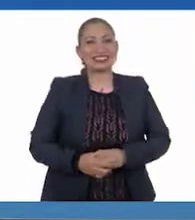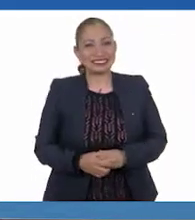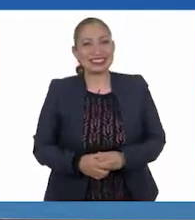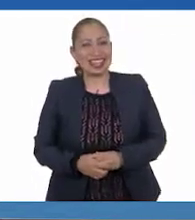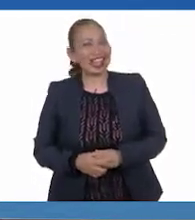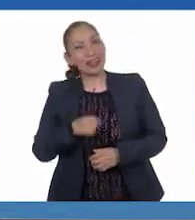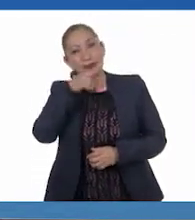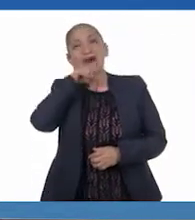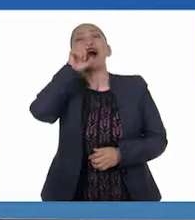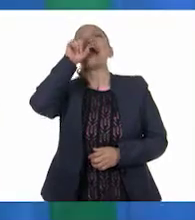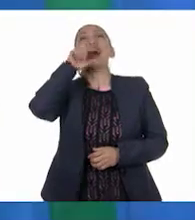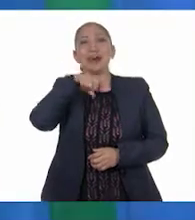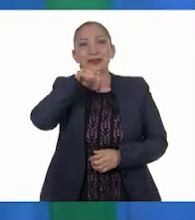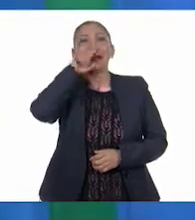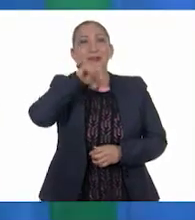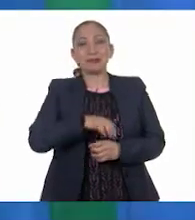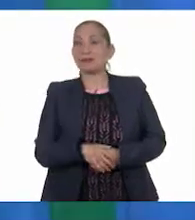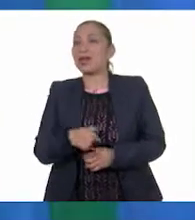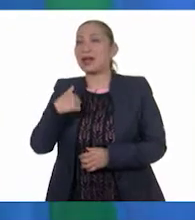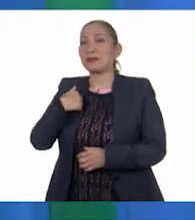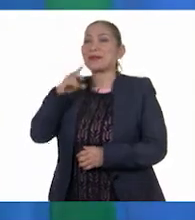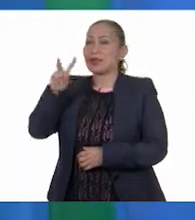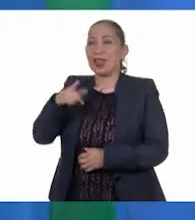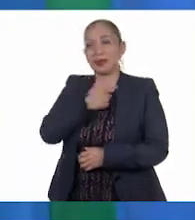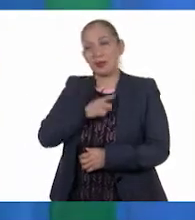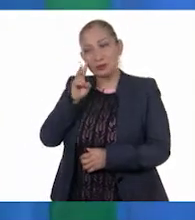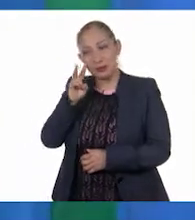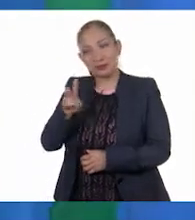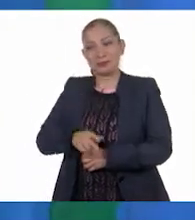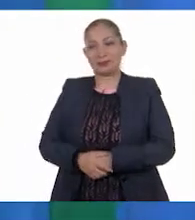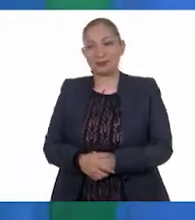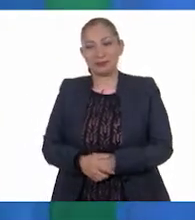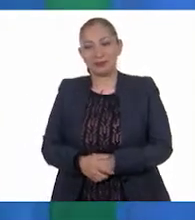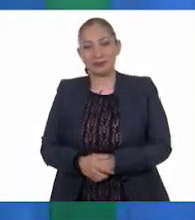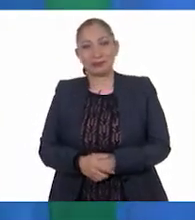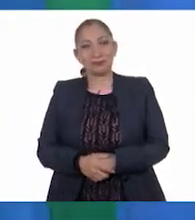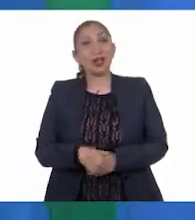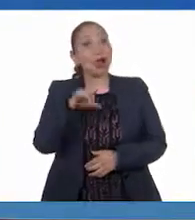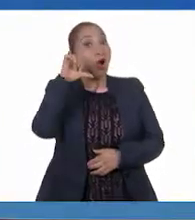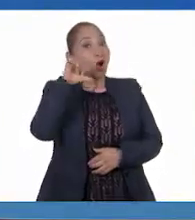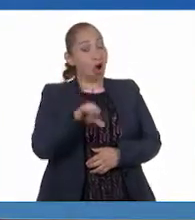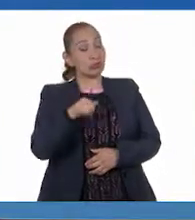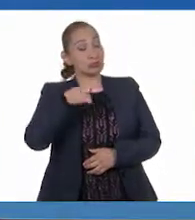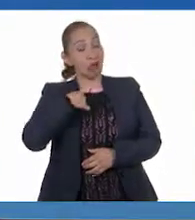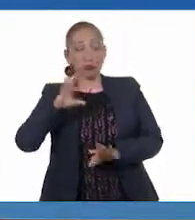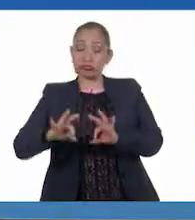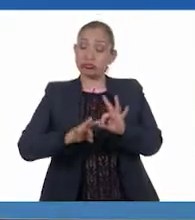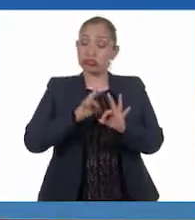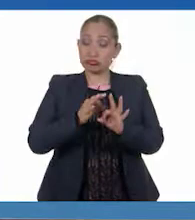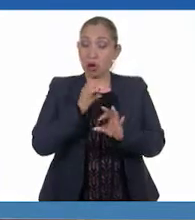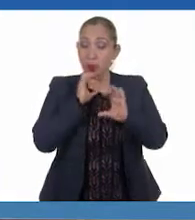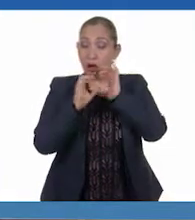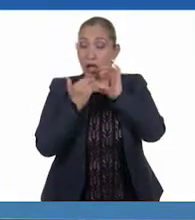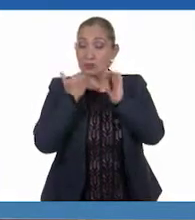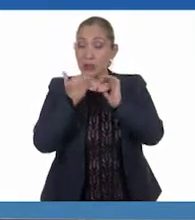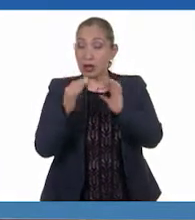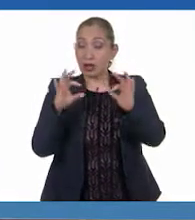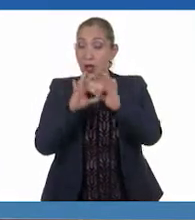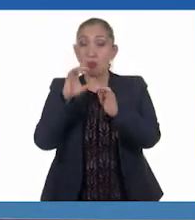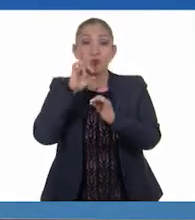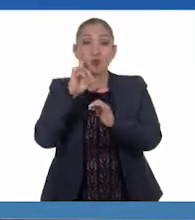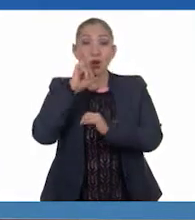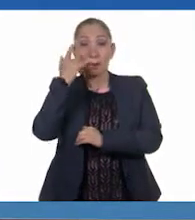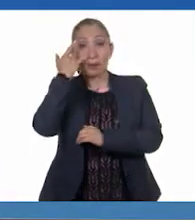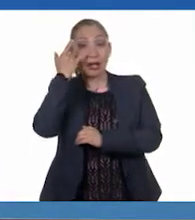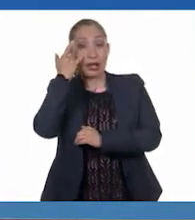feliz! Me da muchísimo gusto, Lolo. Desde hoy seré asertivo con la pirata